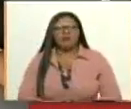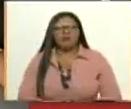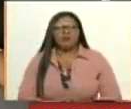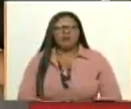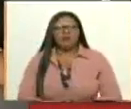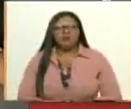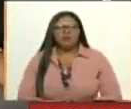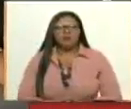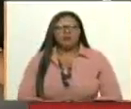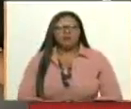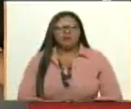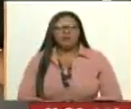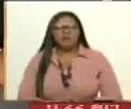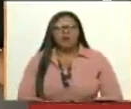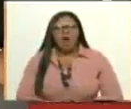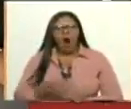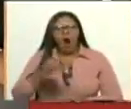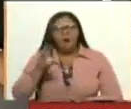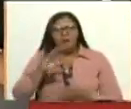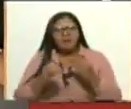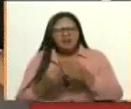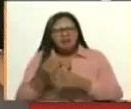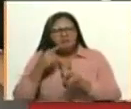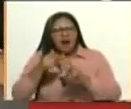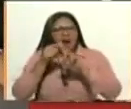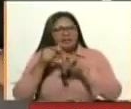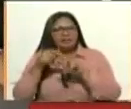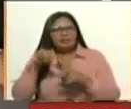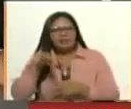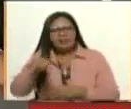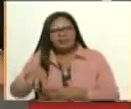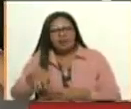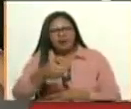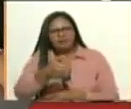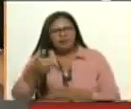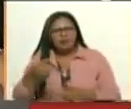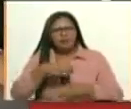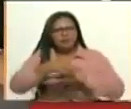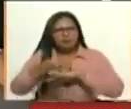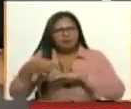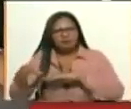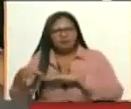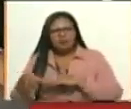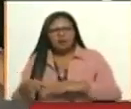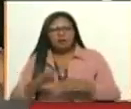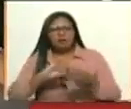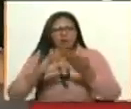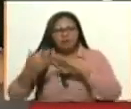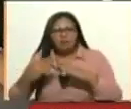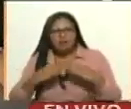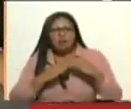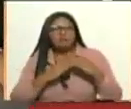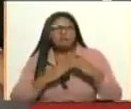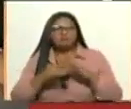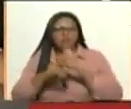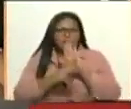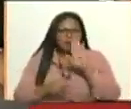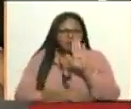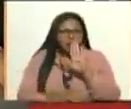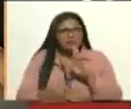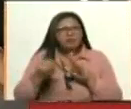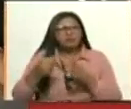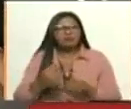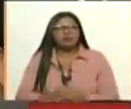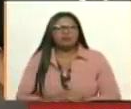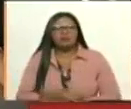de los pesebres más destacados a nivel estatal, municipal, comunal, parroquial e incluso